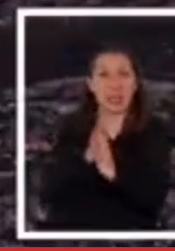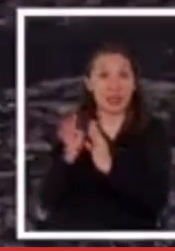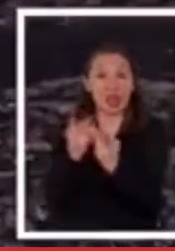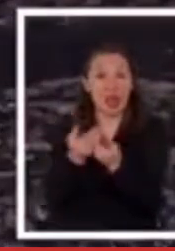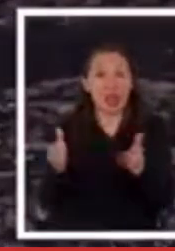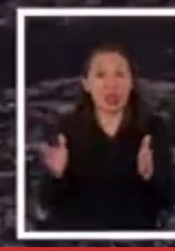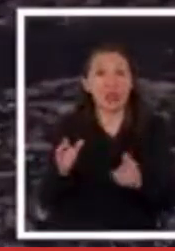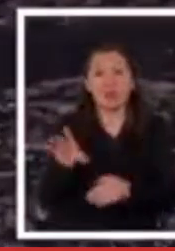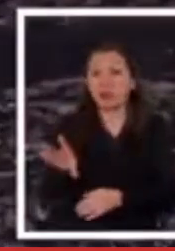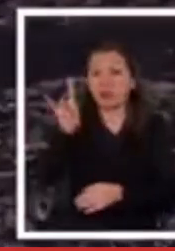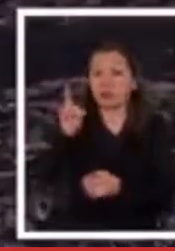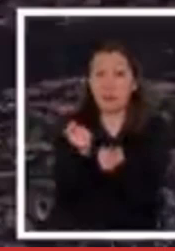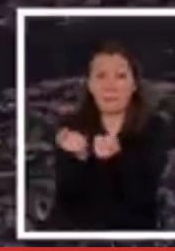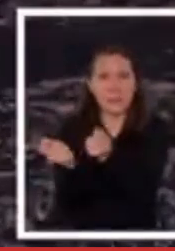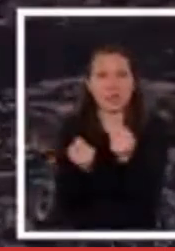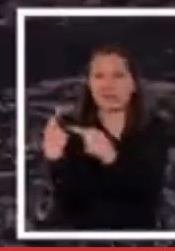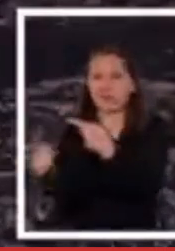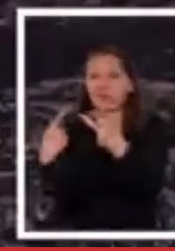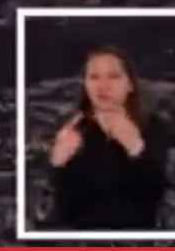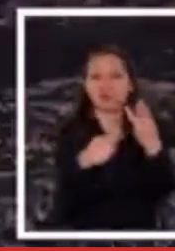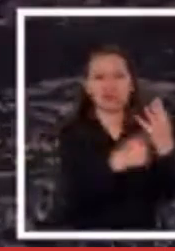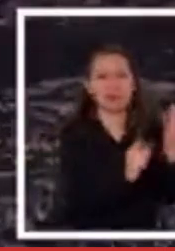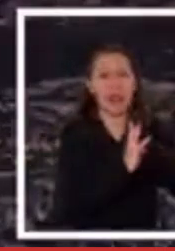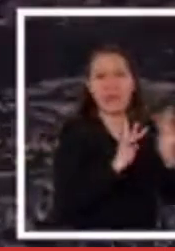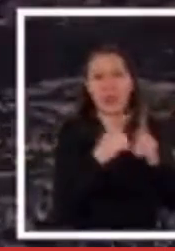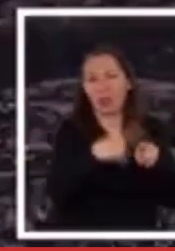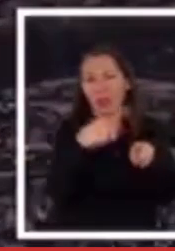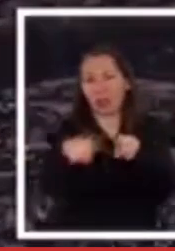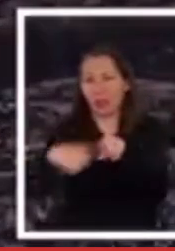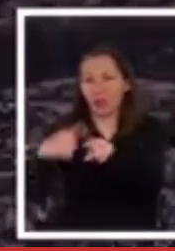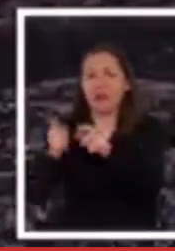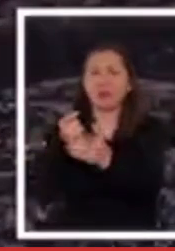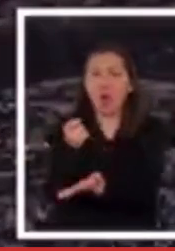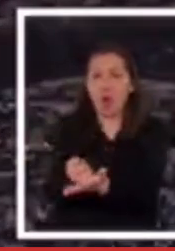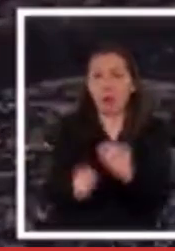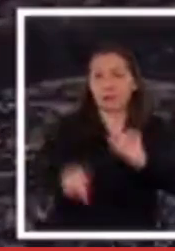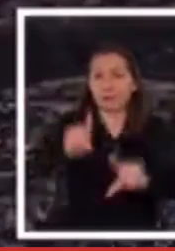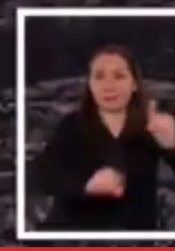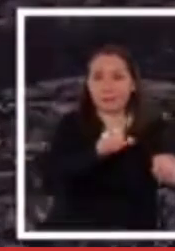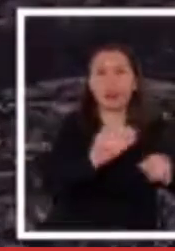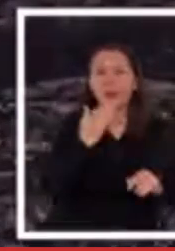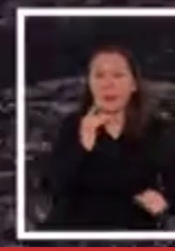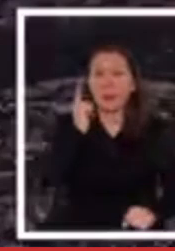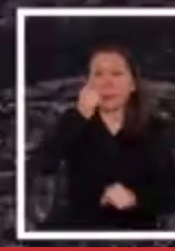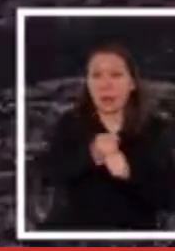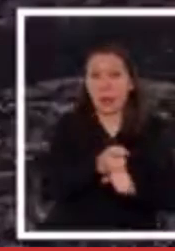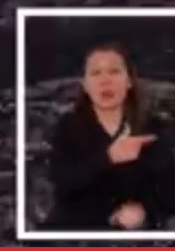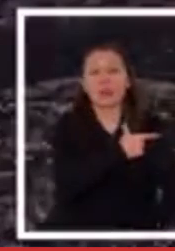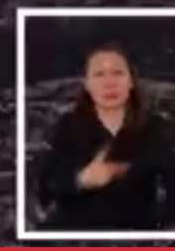libre Usted no tiene una opción de precio tiene diversas opciones de precio y además por mandato del presidente